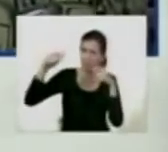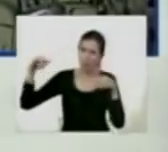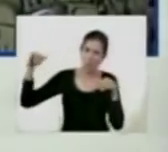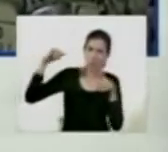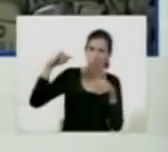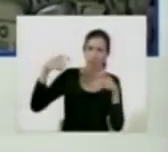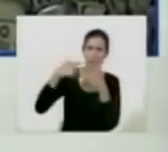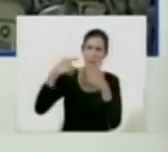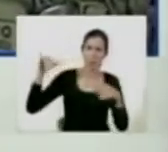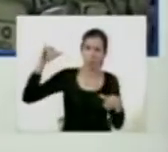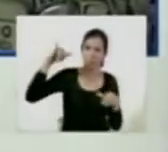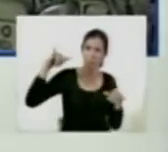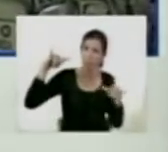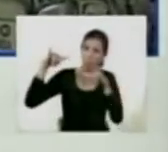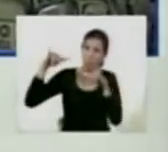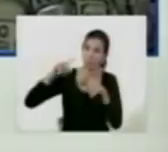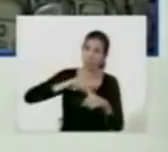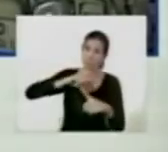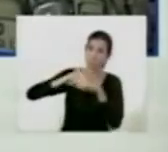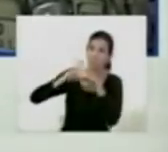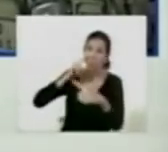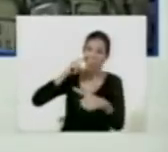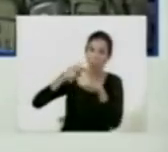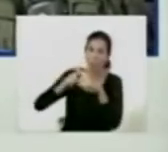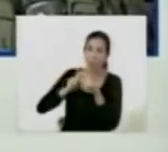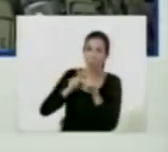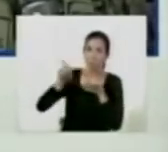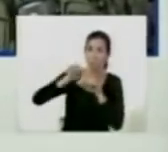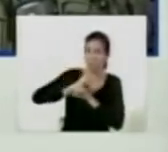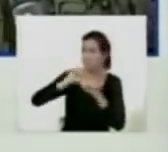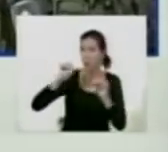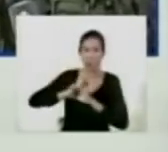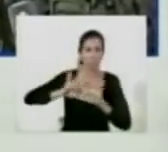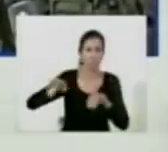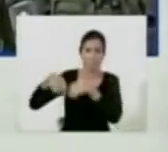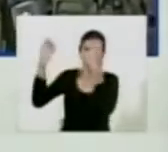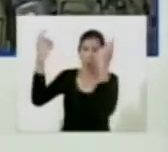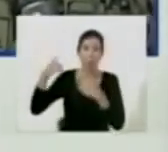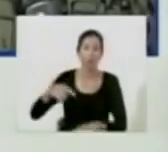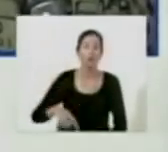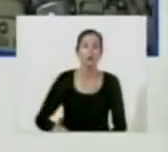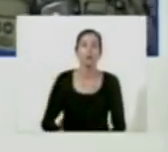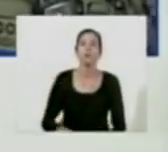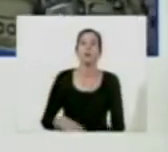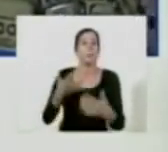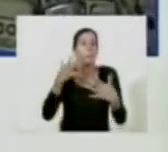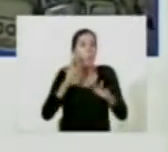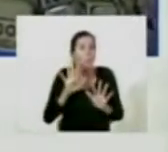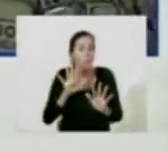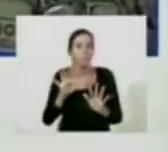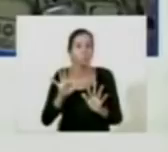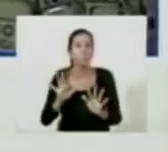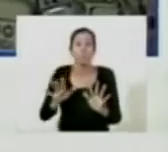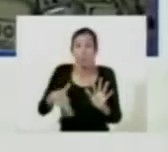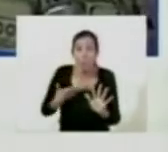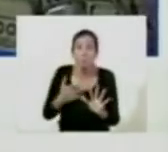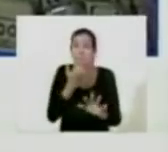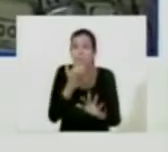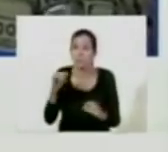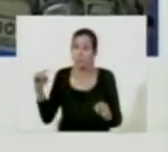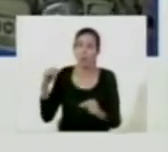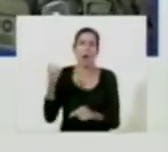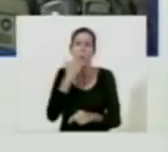enemigos en el espacio aéreo soberano del territorio nacional y ante una invasión militar materializada con el